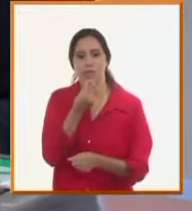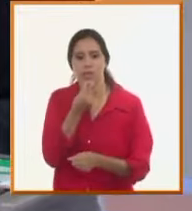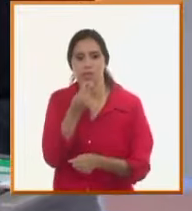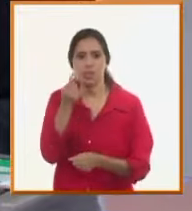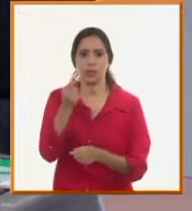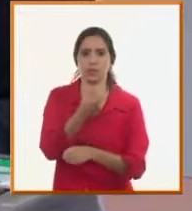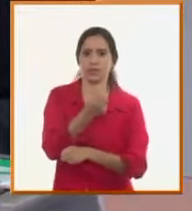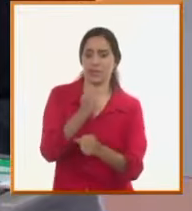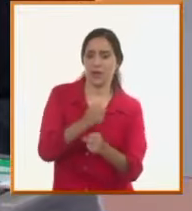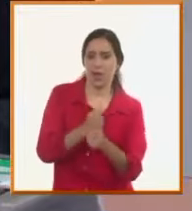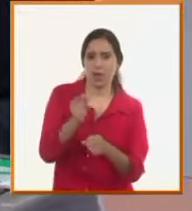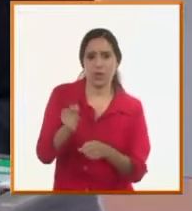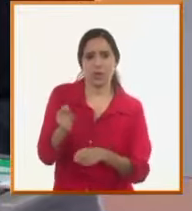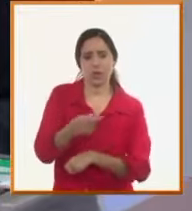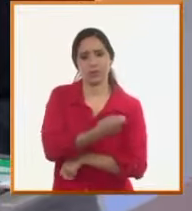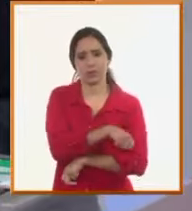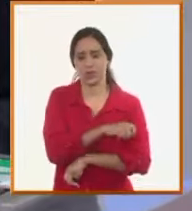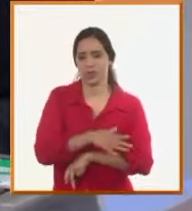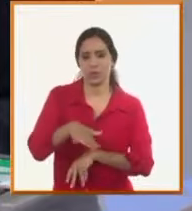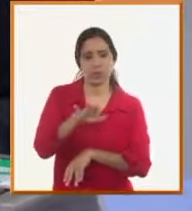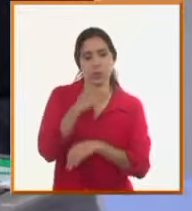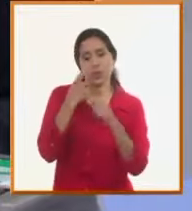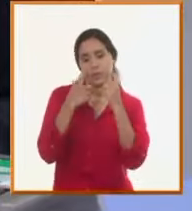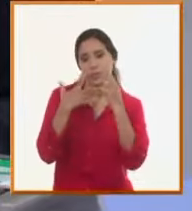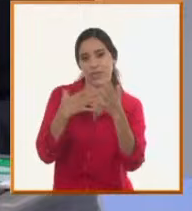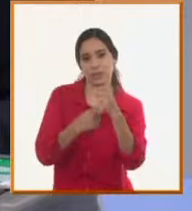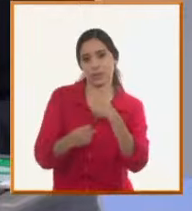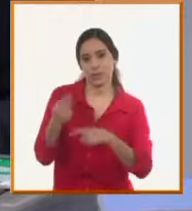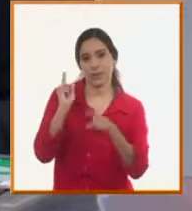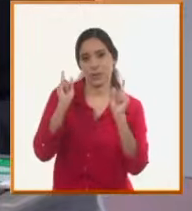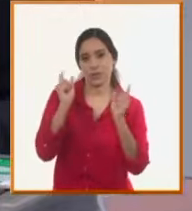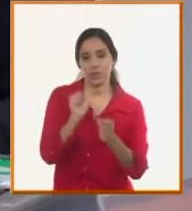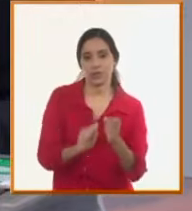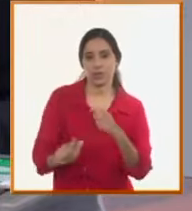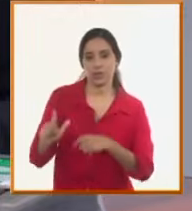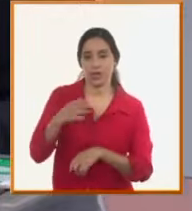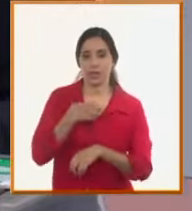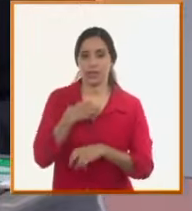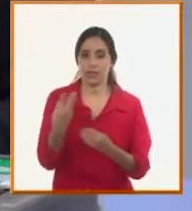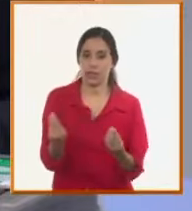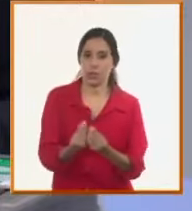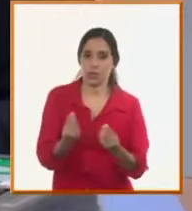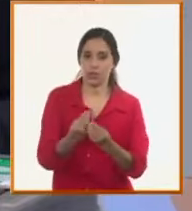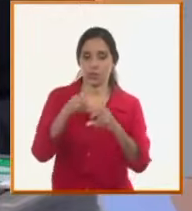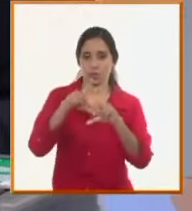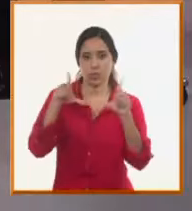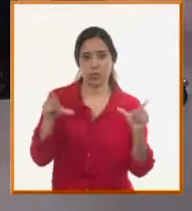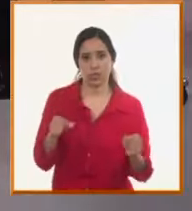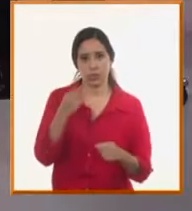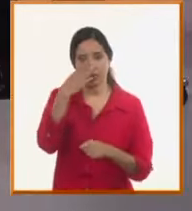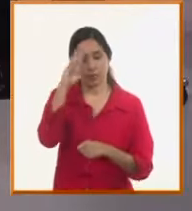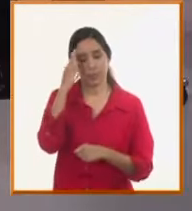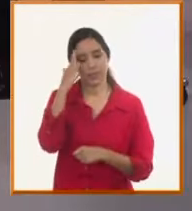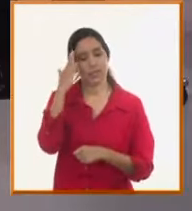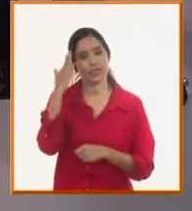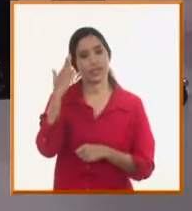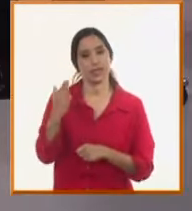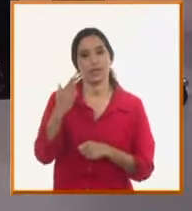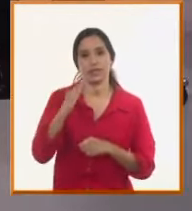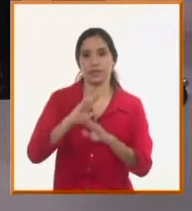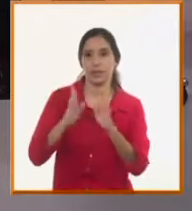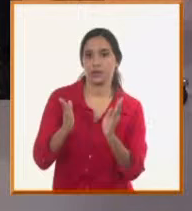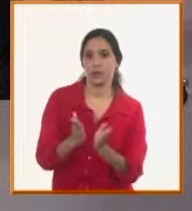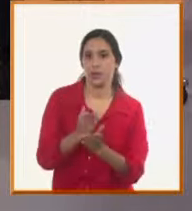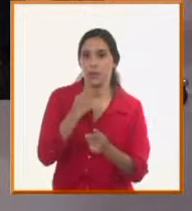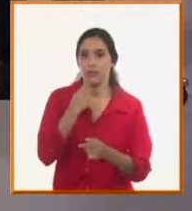población. Ese es el sentido, digamos, social, político, que también tienen los seguros en nuestro país. Bueno, pues muchísimas gracias, Fermín,